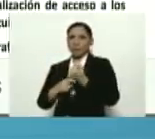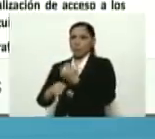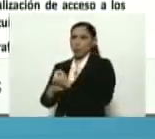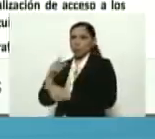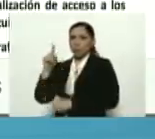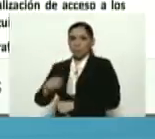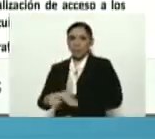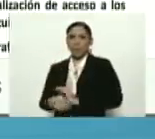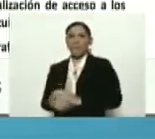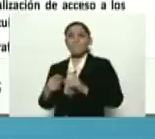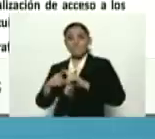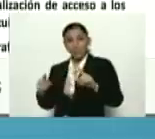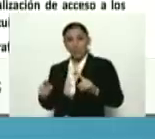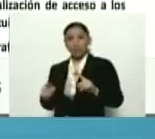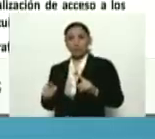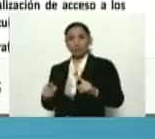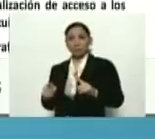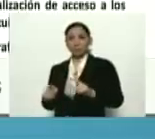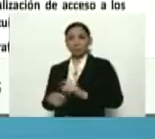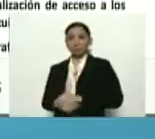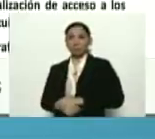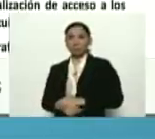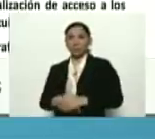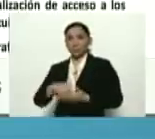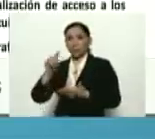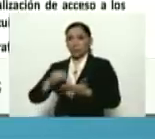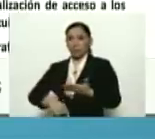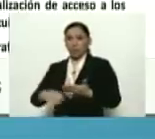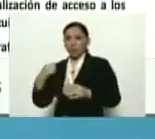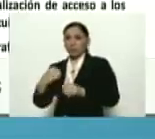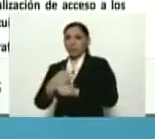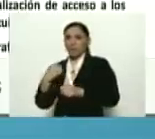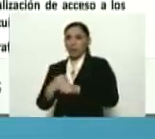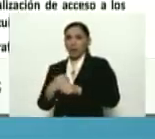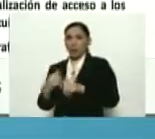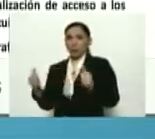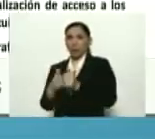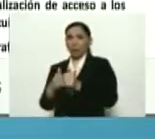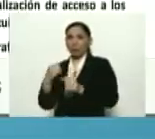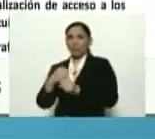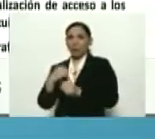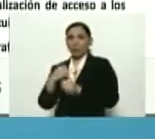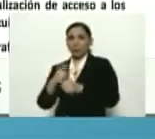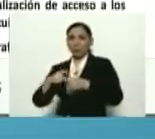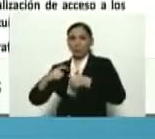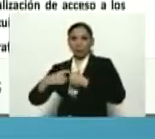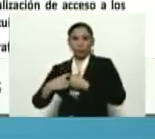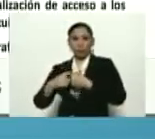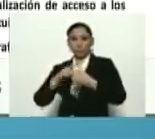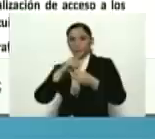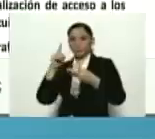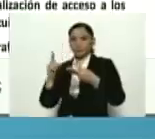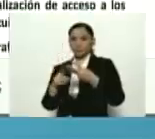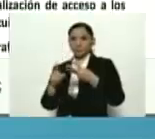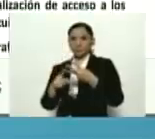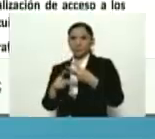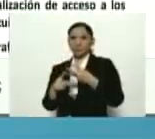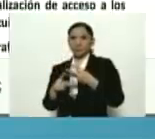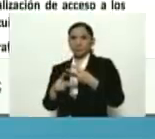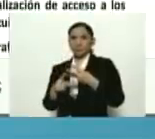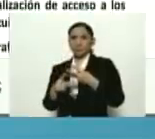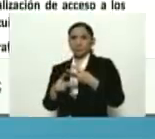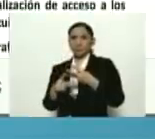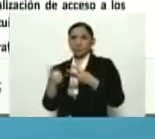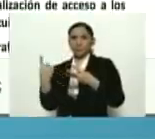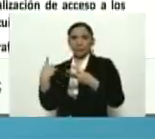todo para retener, ojalá, el contrato de trabajo con los empleados. En el mediano plazo tendremos